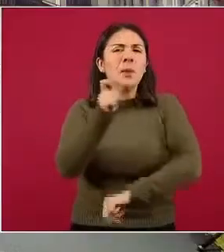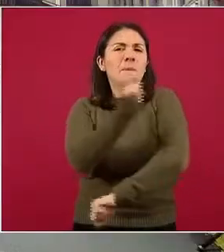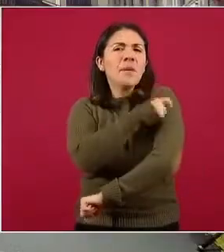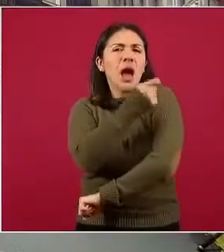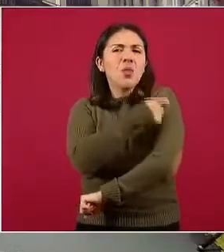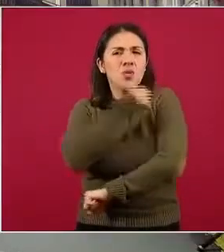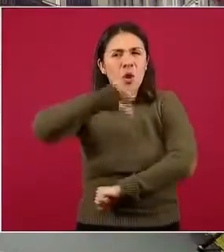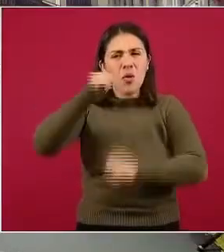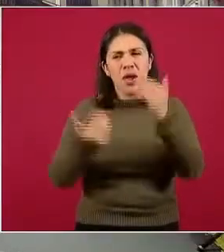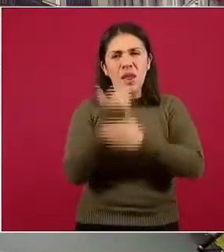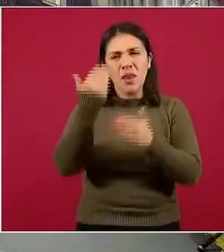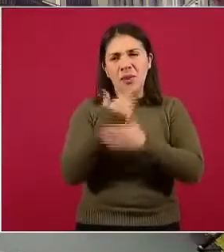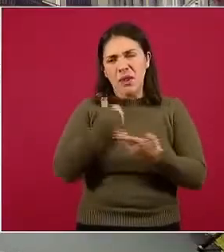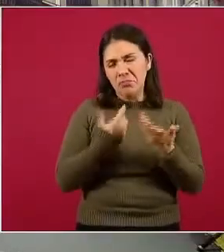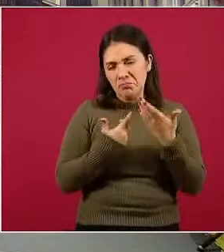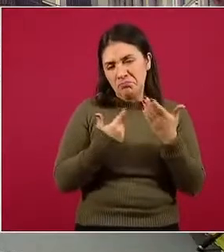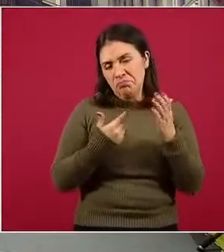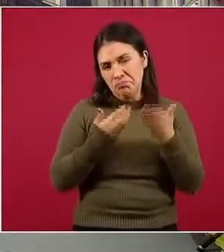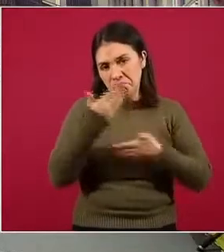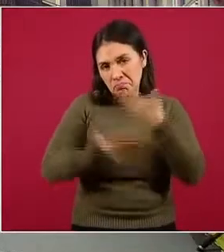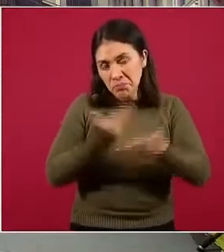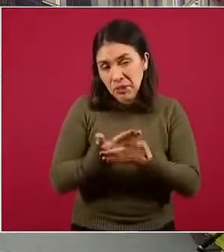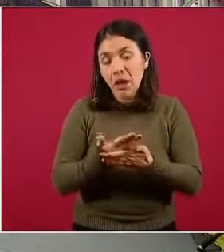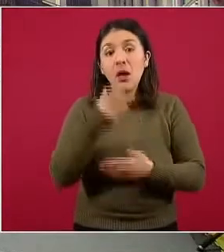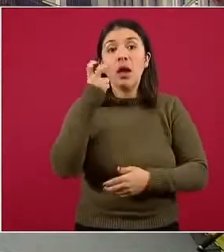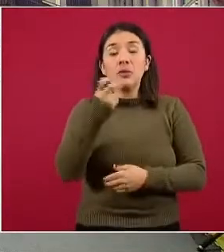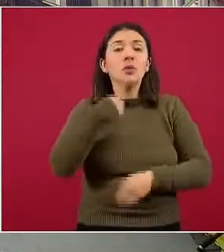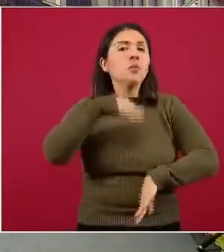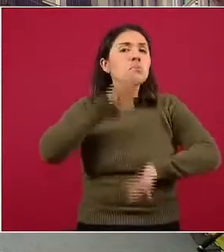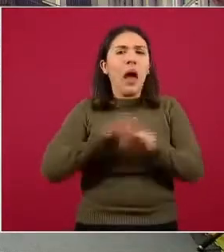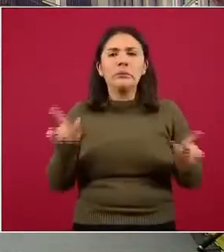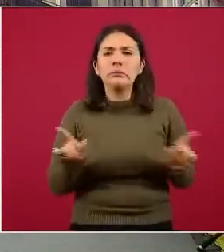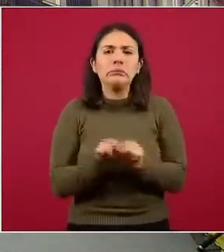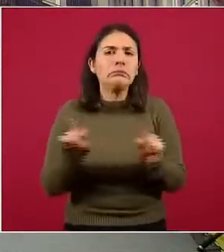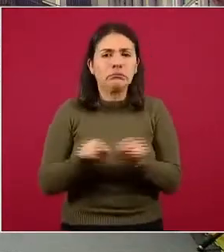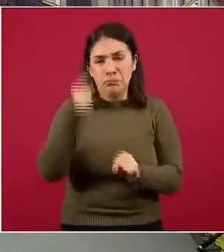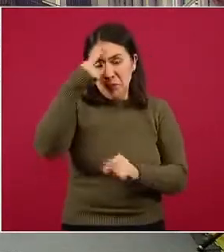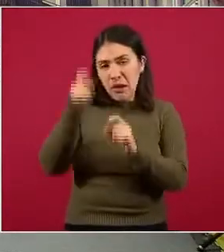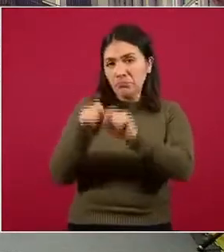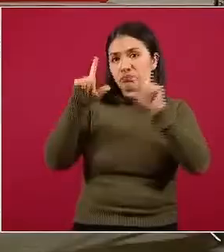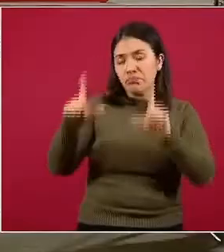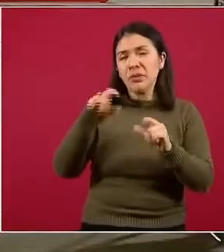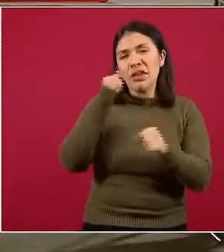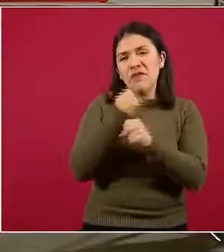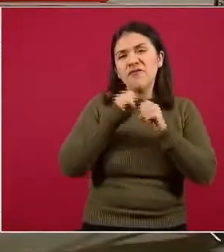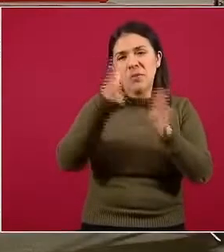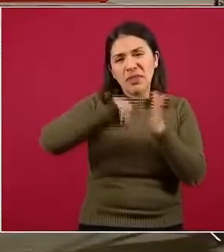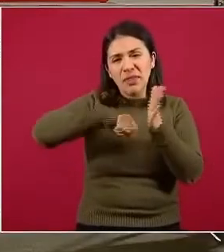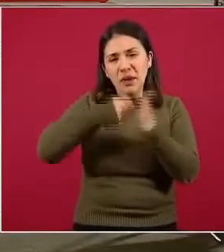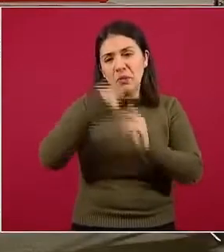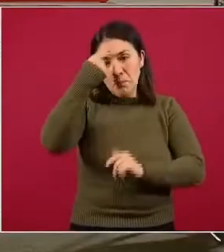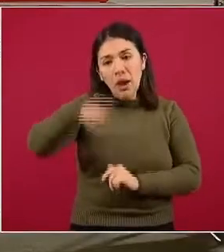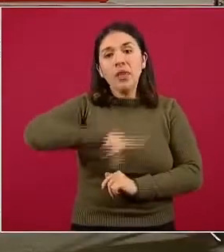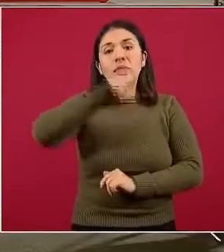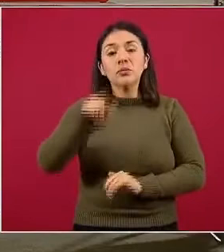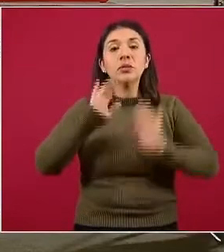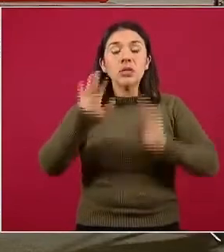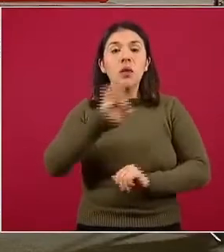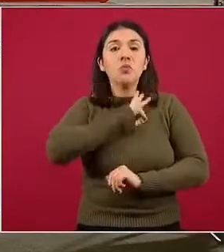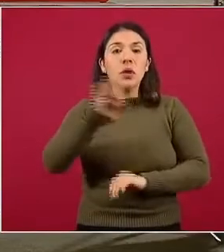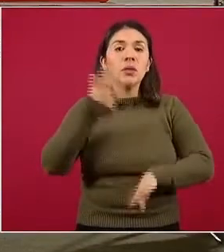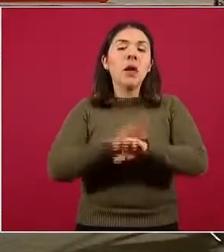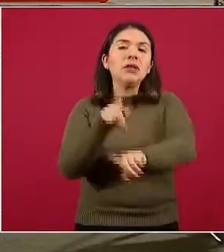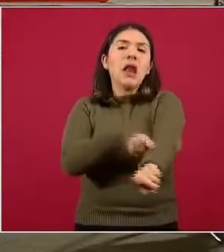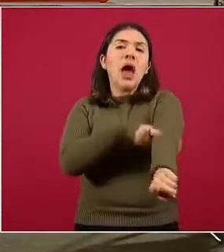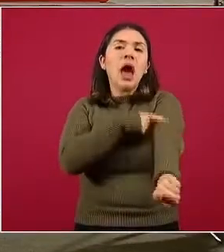fue presentado esta mañana, de modo que vamos a ser más breves con la presentación del informe técnico para poder dar mayor espacio